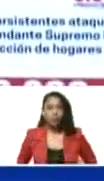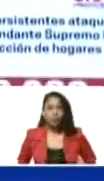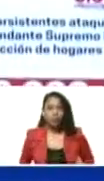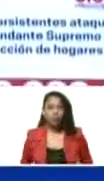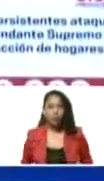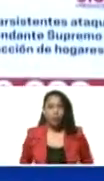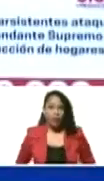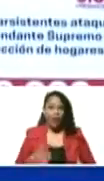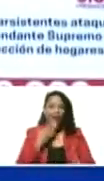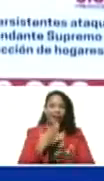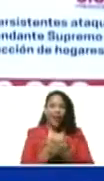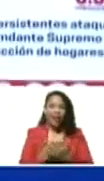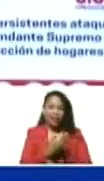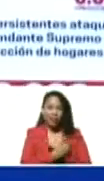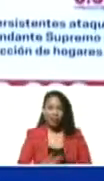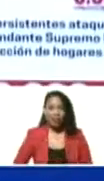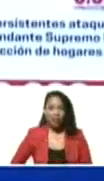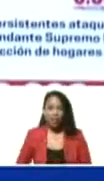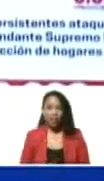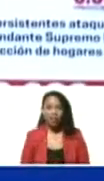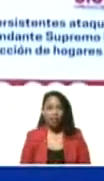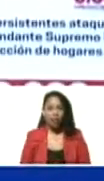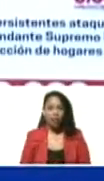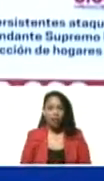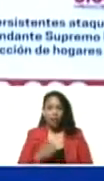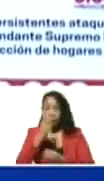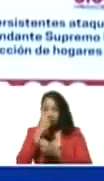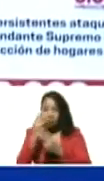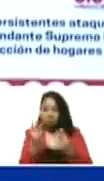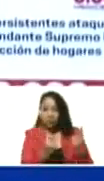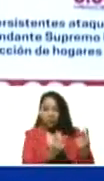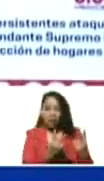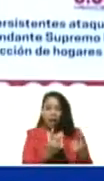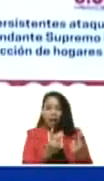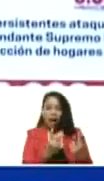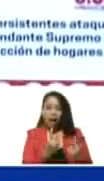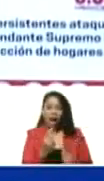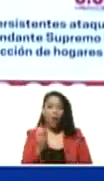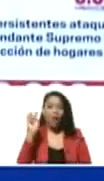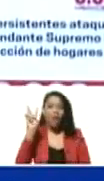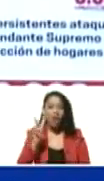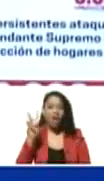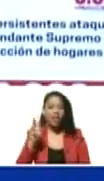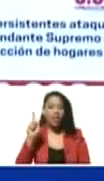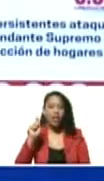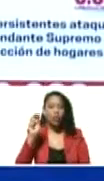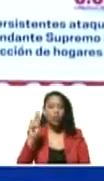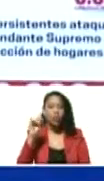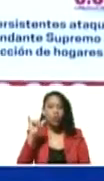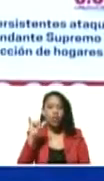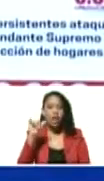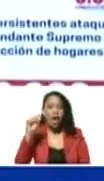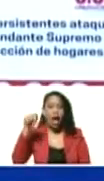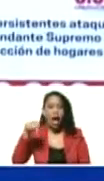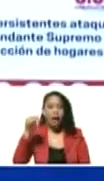Gracias, presidente. Bueno, bienvenido a los Valles del Tuy. Como ustedes saben, unos valles